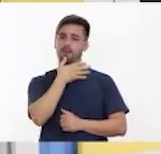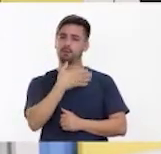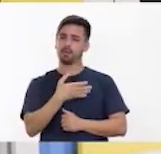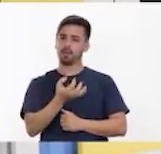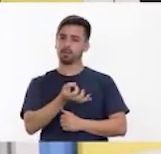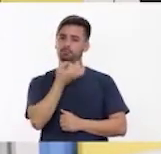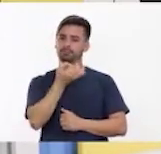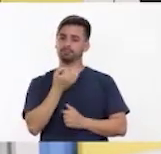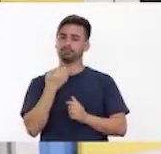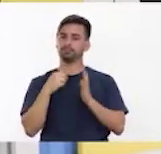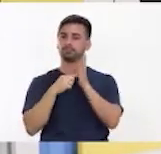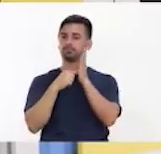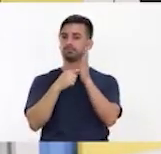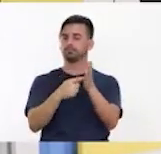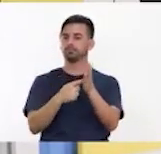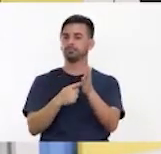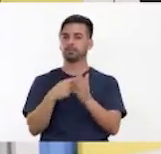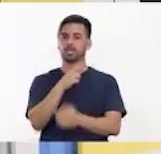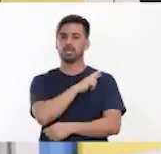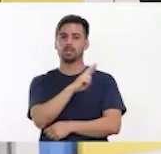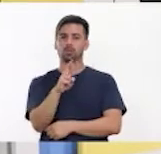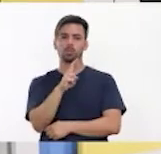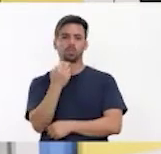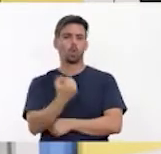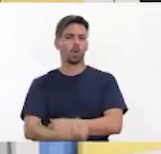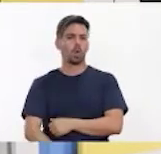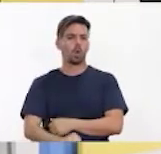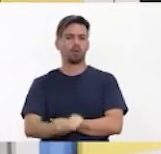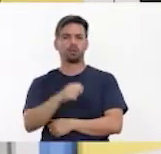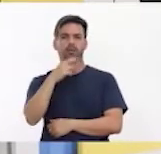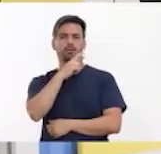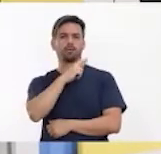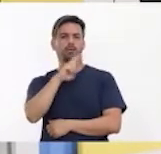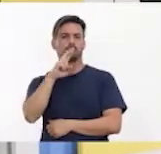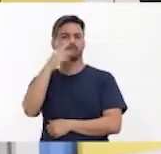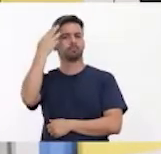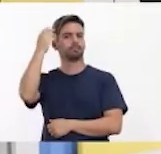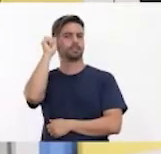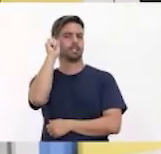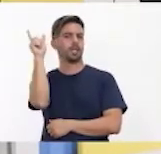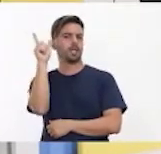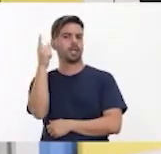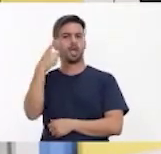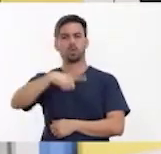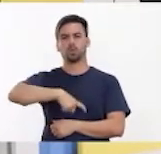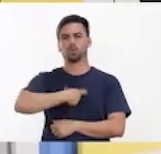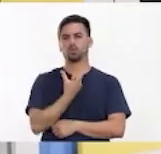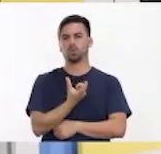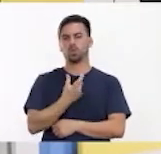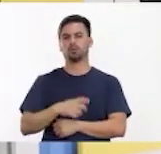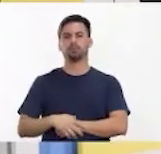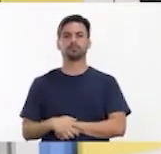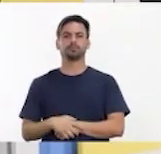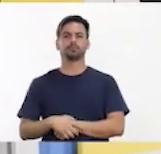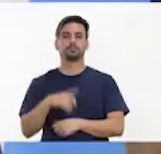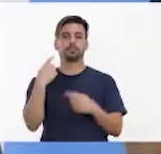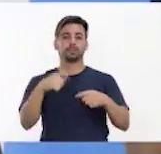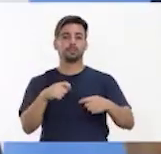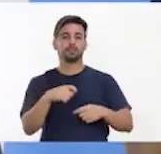planteó que la revolución es hija de las ideas y de la cultura. Por lo tanto, hay que tener en